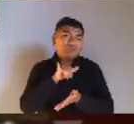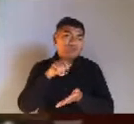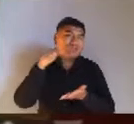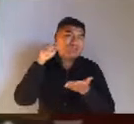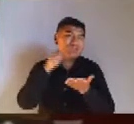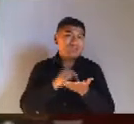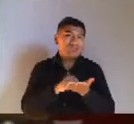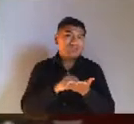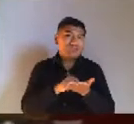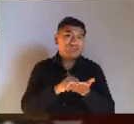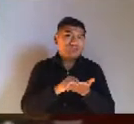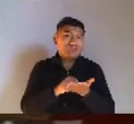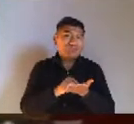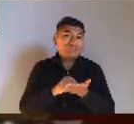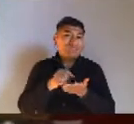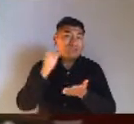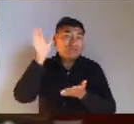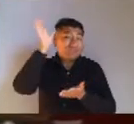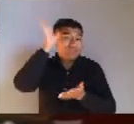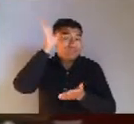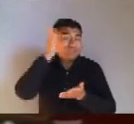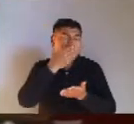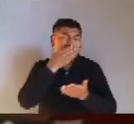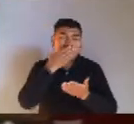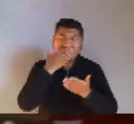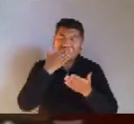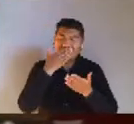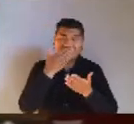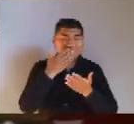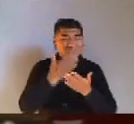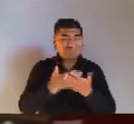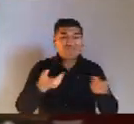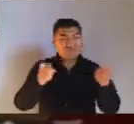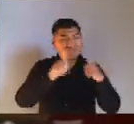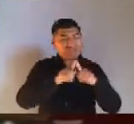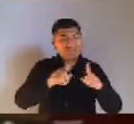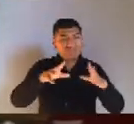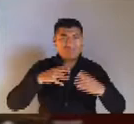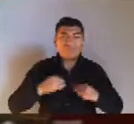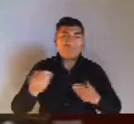este padre bueno, pródigo, cuando